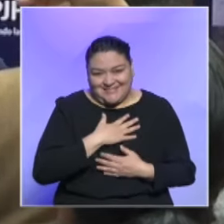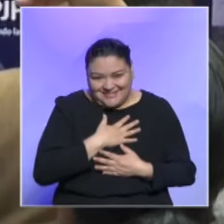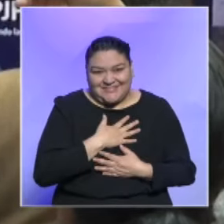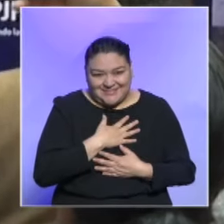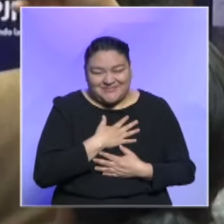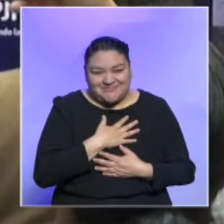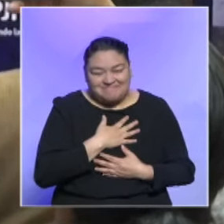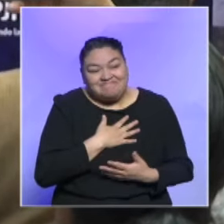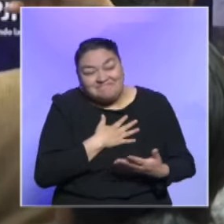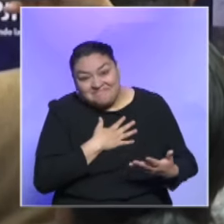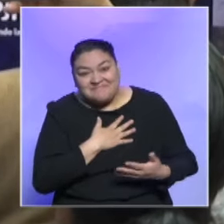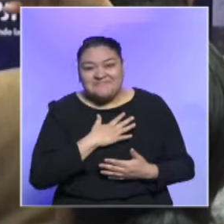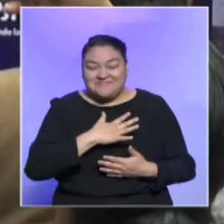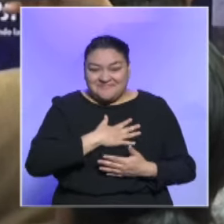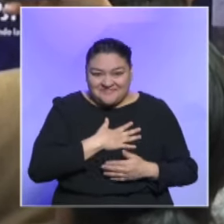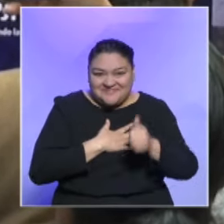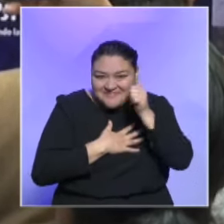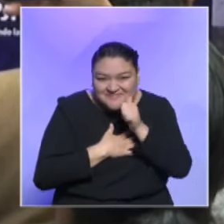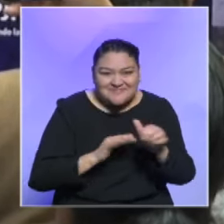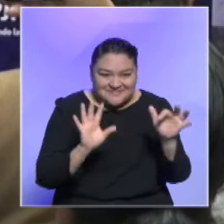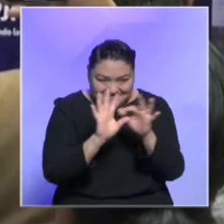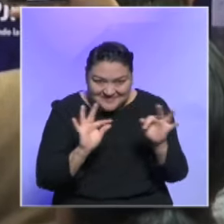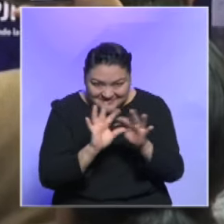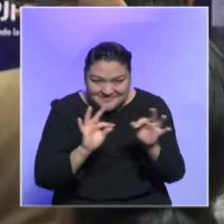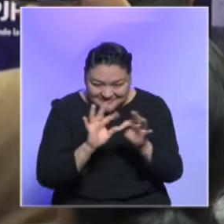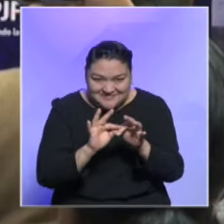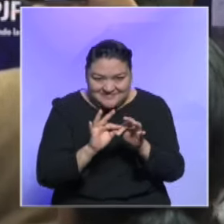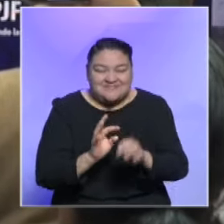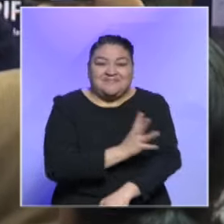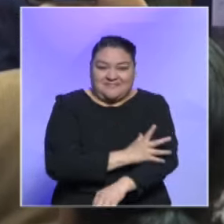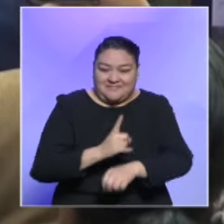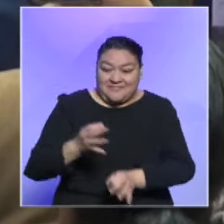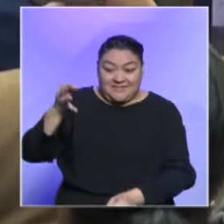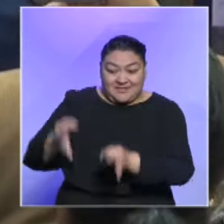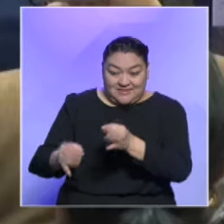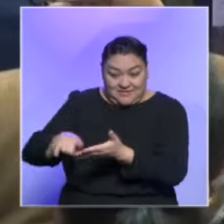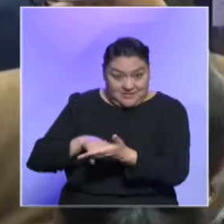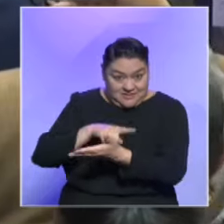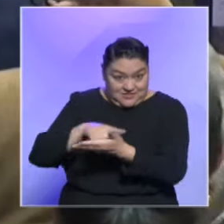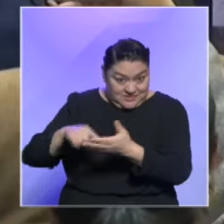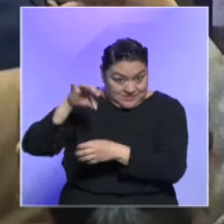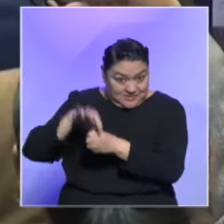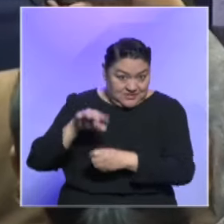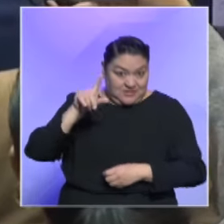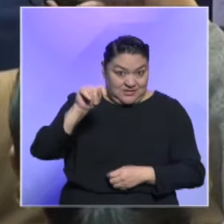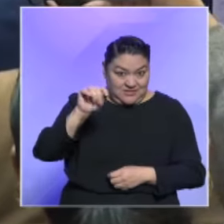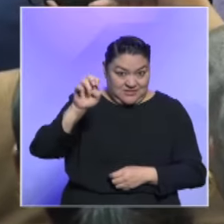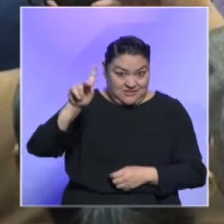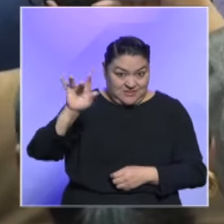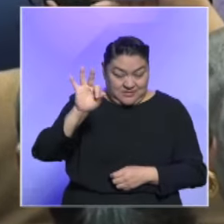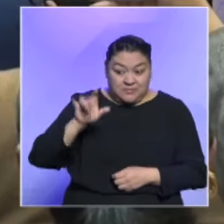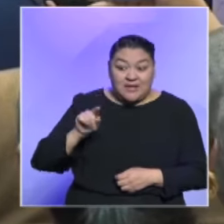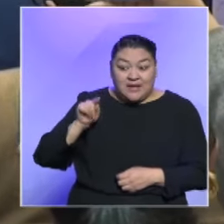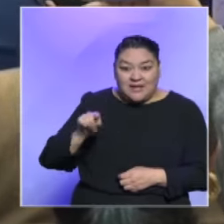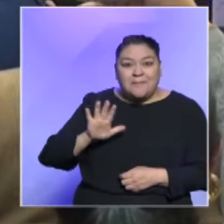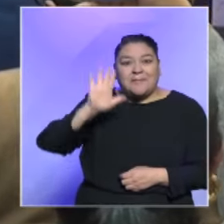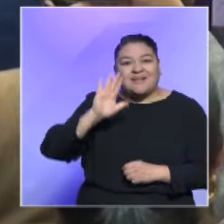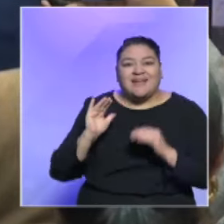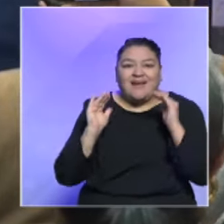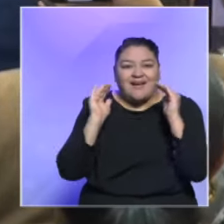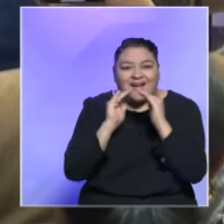supuesto, siempre reconocer que el Tribunal Electoral del Poder Judicial de la Federación es una casa